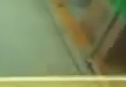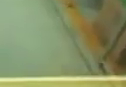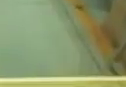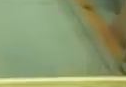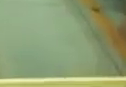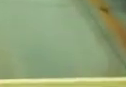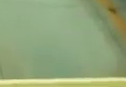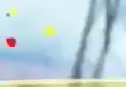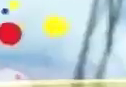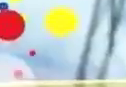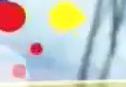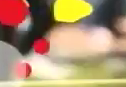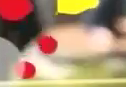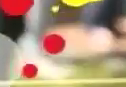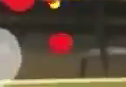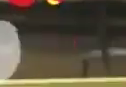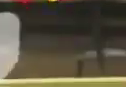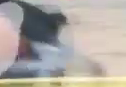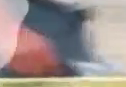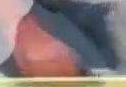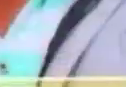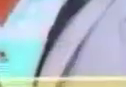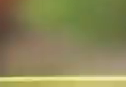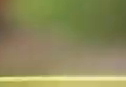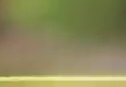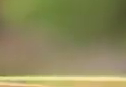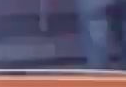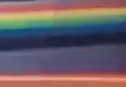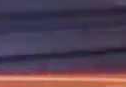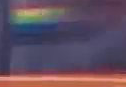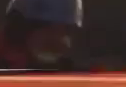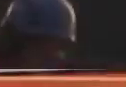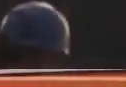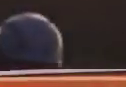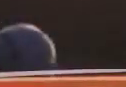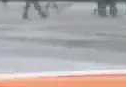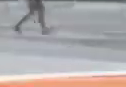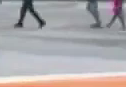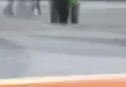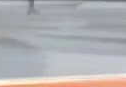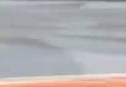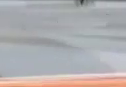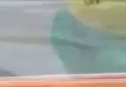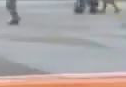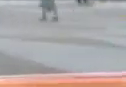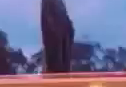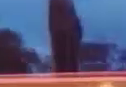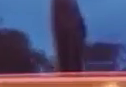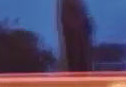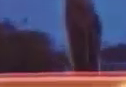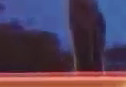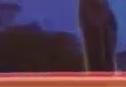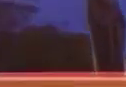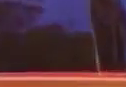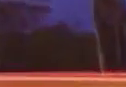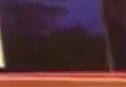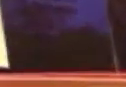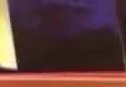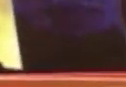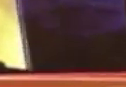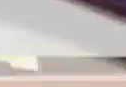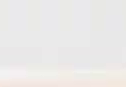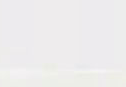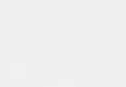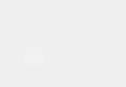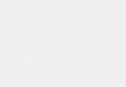bienvenidos y bienvenidos a continuación una transmisión conjunta de radio y televisión por su derecho a